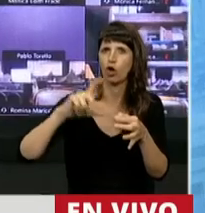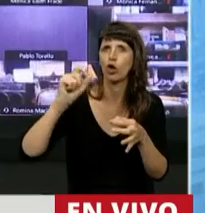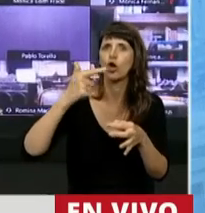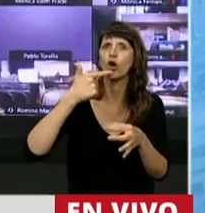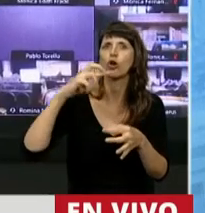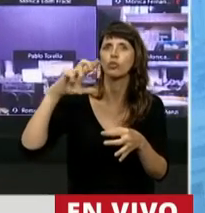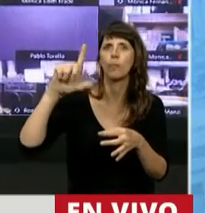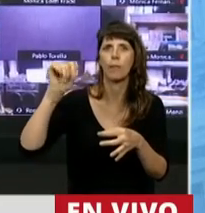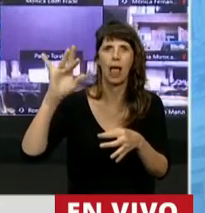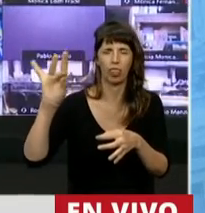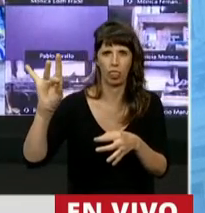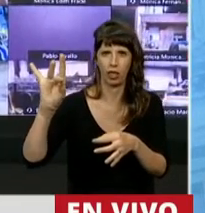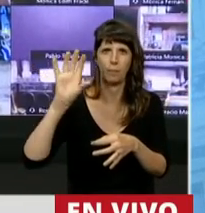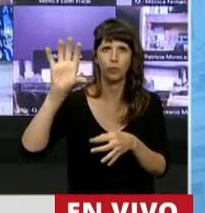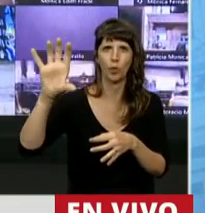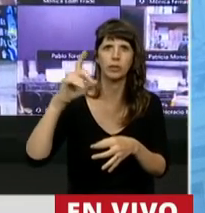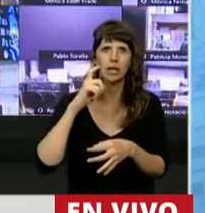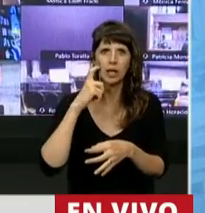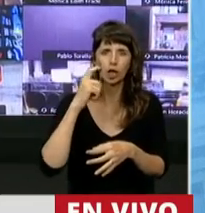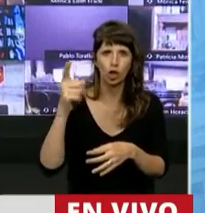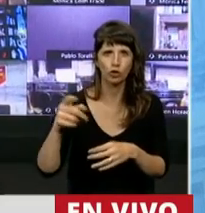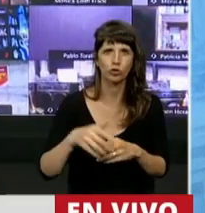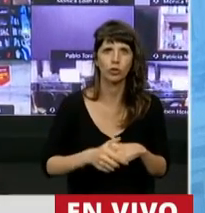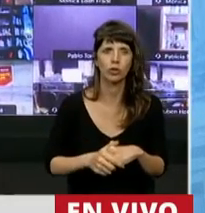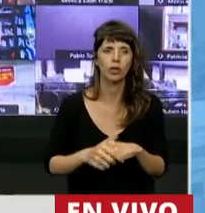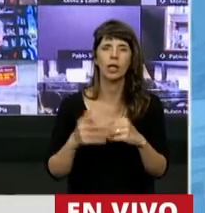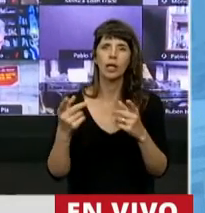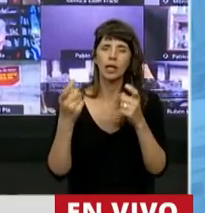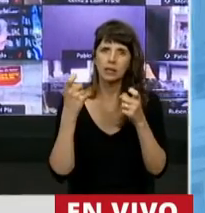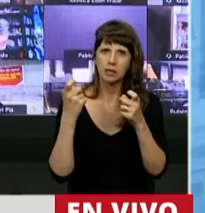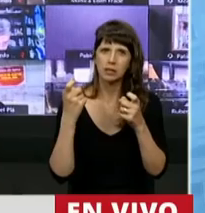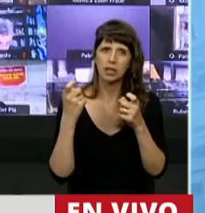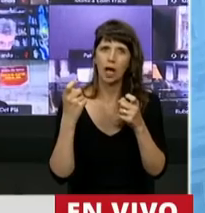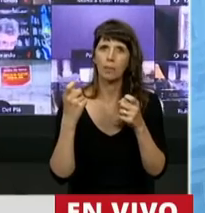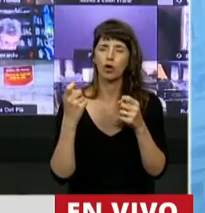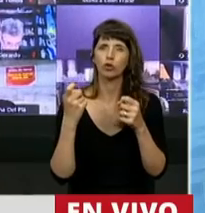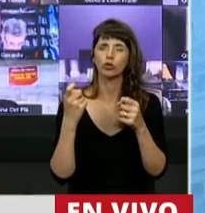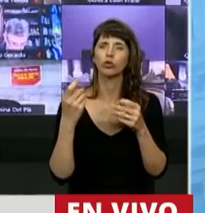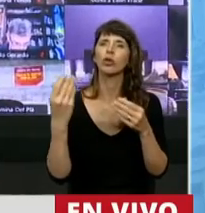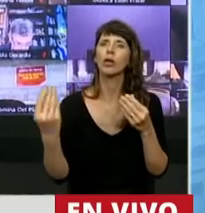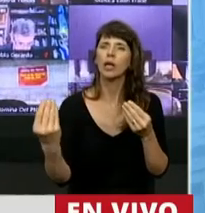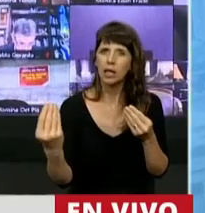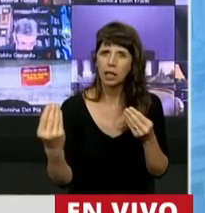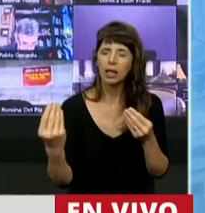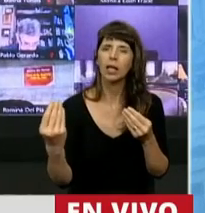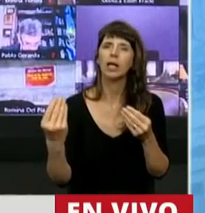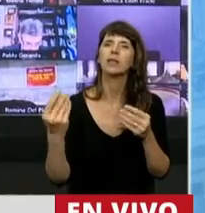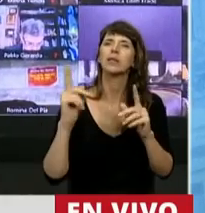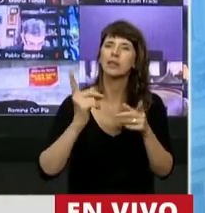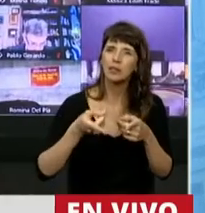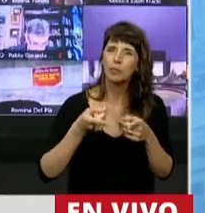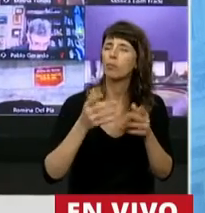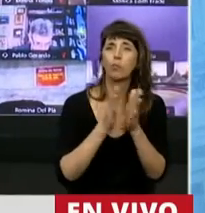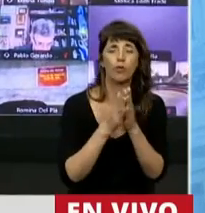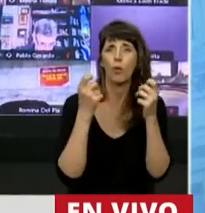Entre Ríos. Necesitamos que se intervenga y que los reintegros que solicitan los afiliados que están